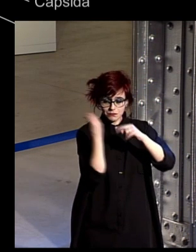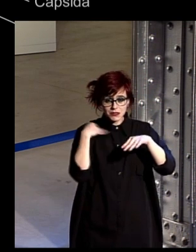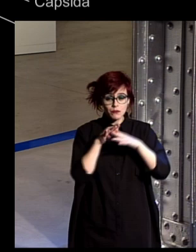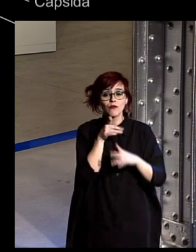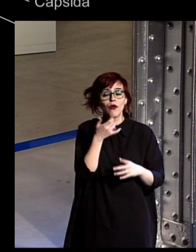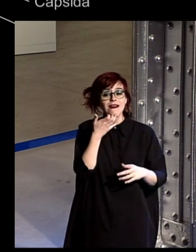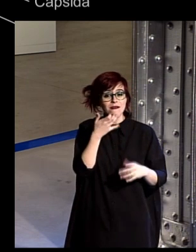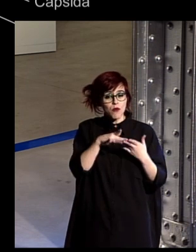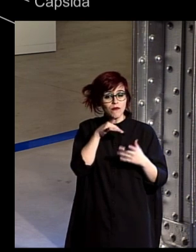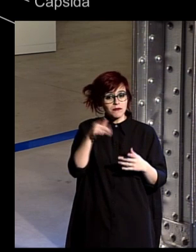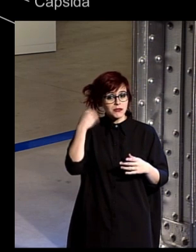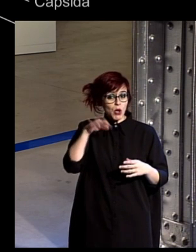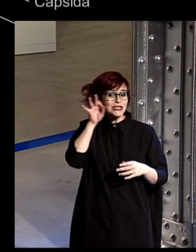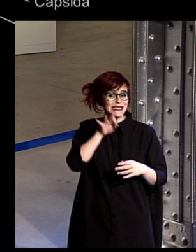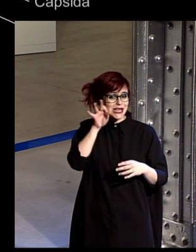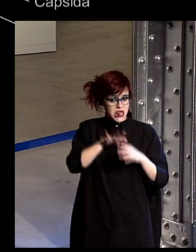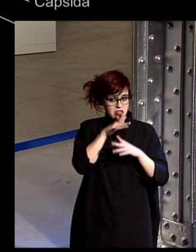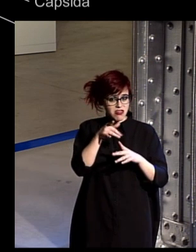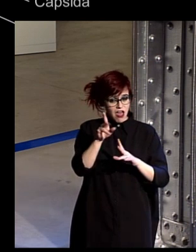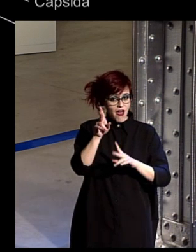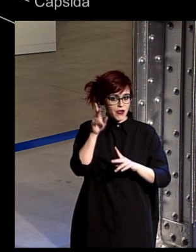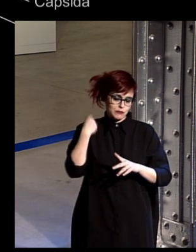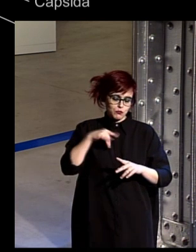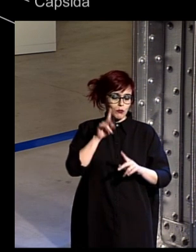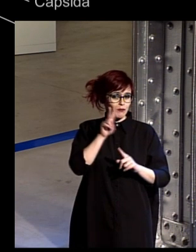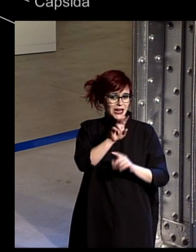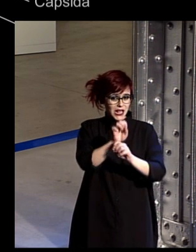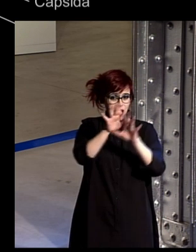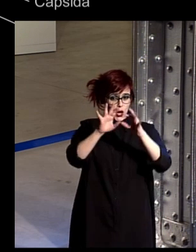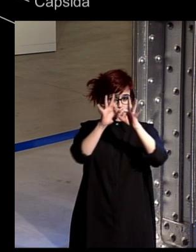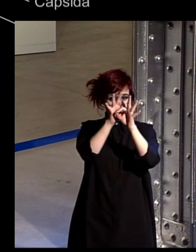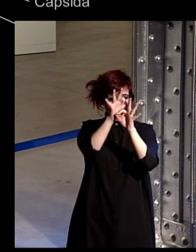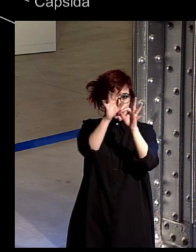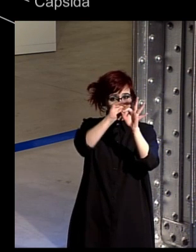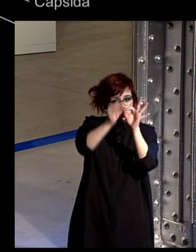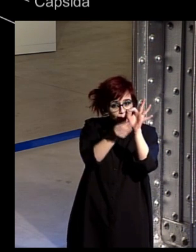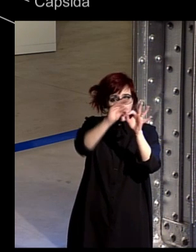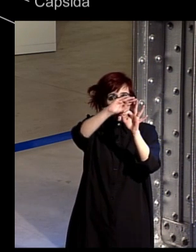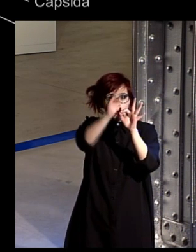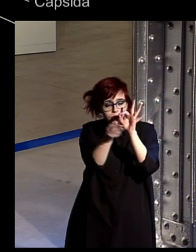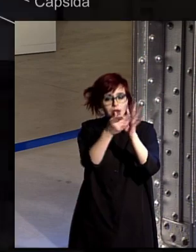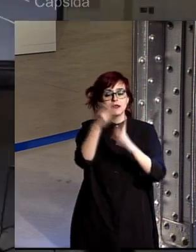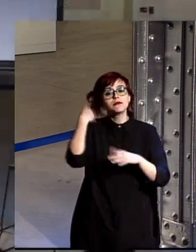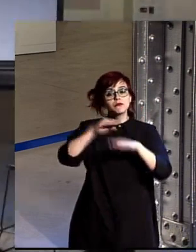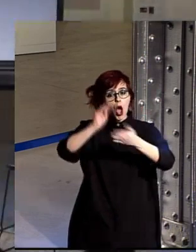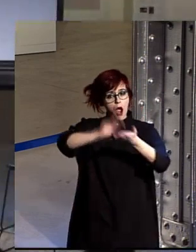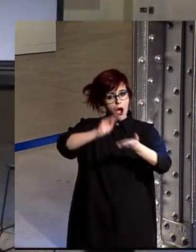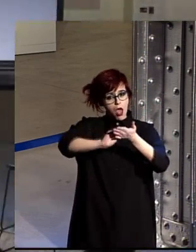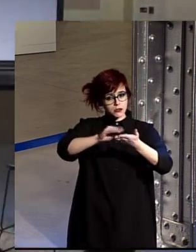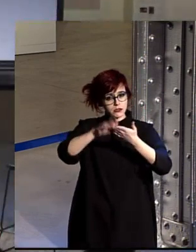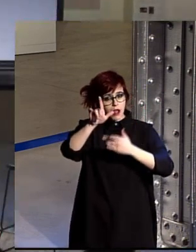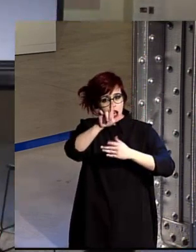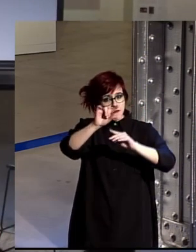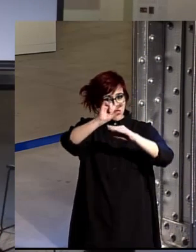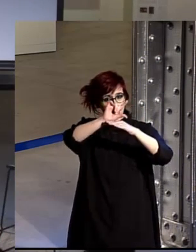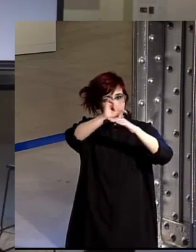el ejemplo del virus del SIDA, que es un poquito más complejo, pero ahí se ven muy bien las distintas partes. Y algunos tienen una envuelta lipídica, lo que veis aquí, una